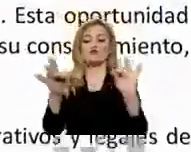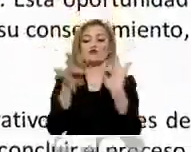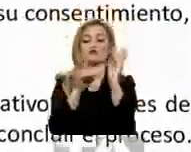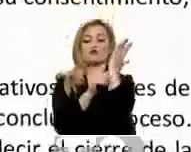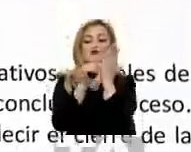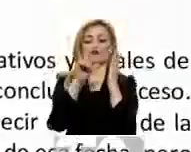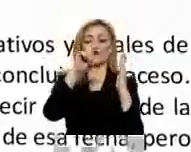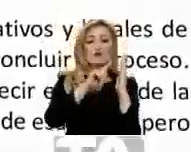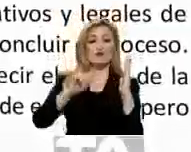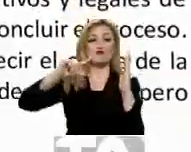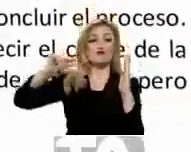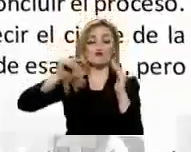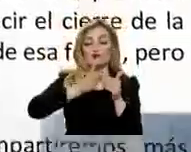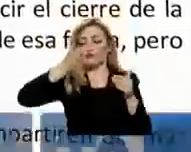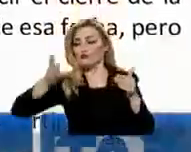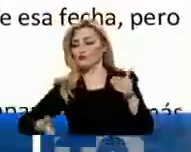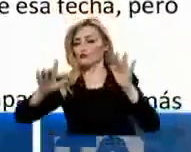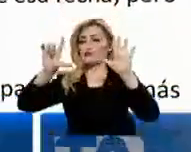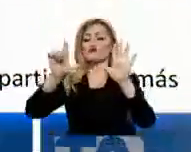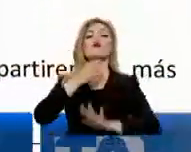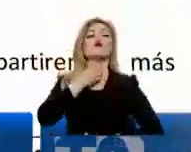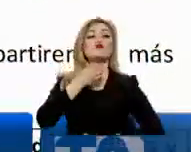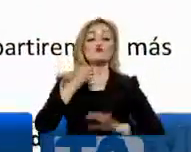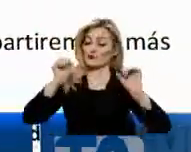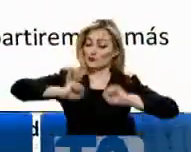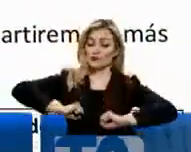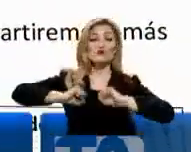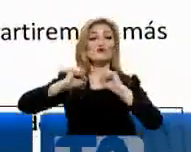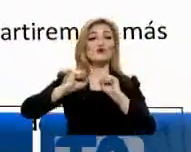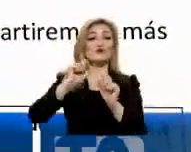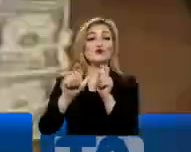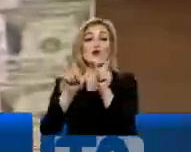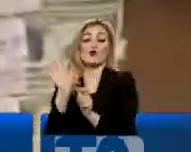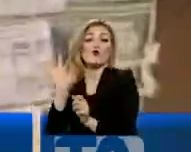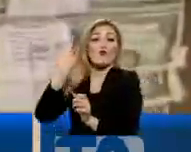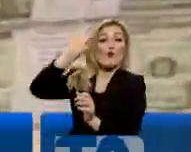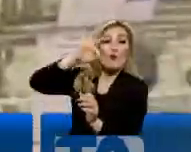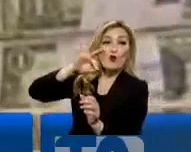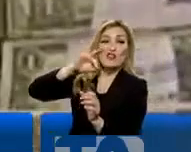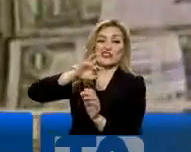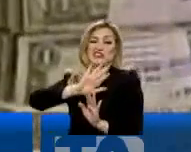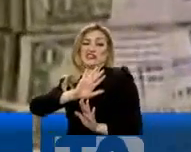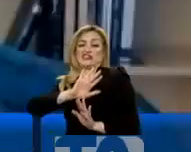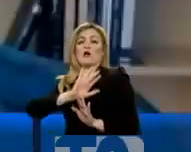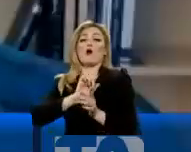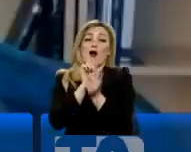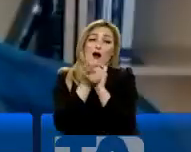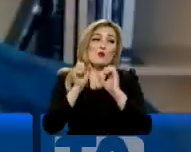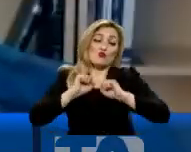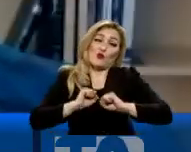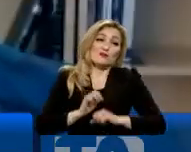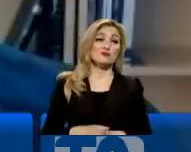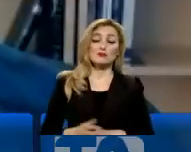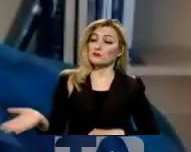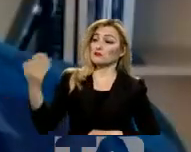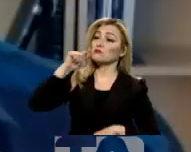de Finanzas informa que extiende hasta el viernes 7 de agosto la posibilidad de que quienes no votaron a favor puedan intercambiar sus papeles. Si no te unes